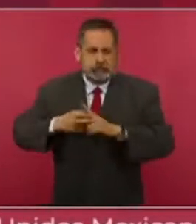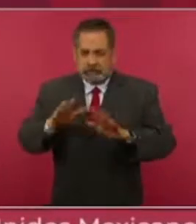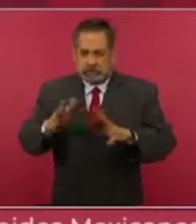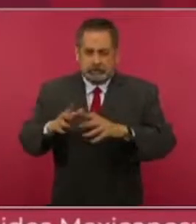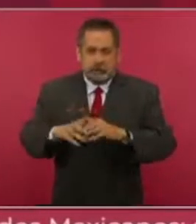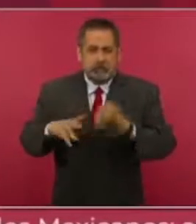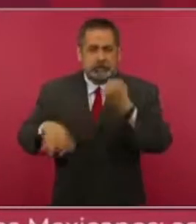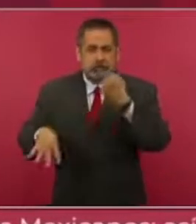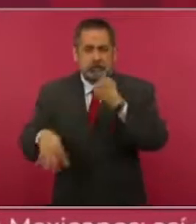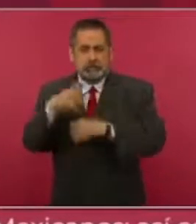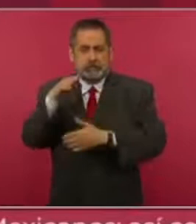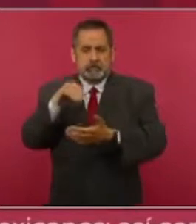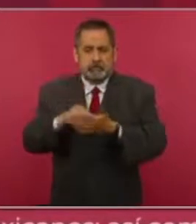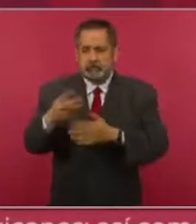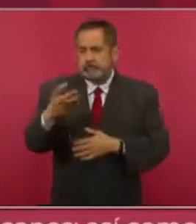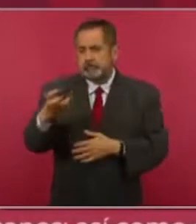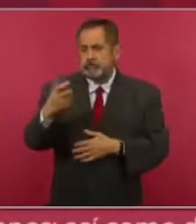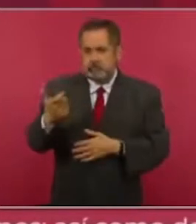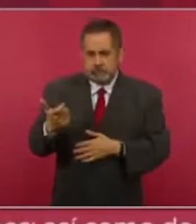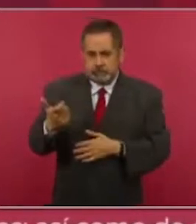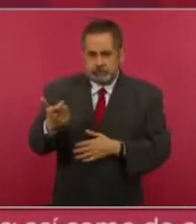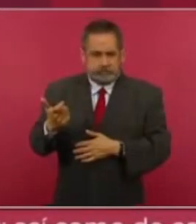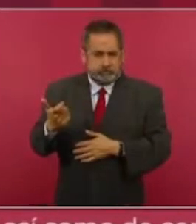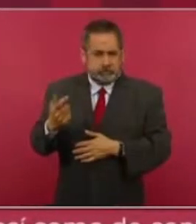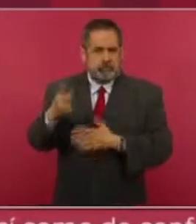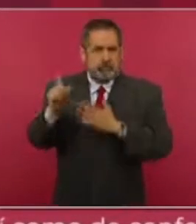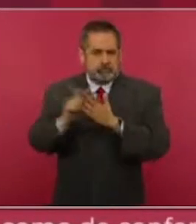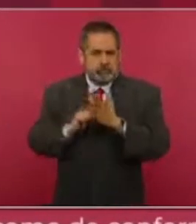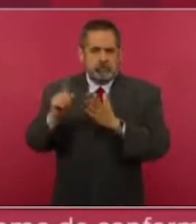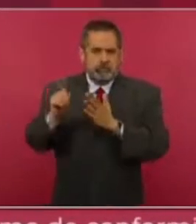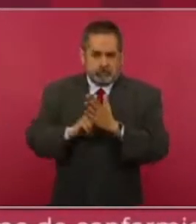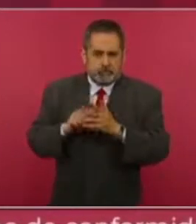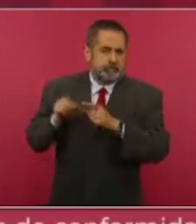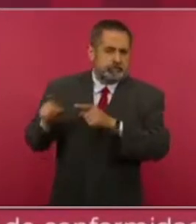son 14.300 pesos al mes.